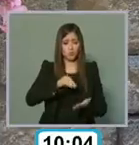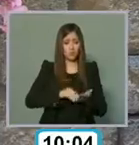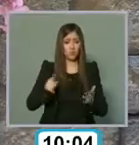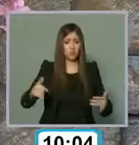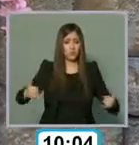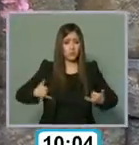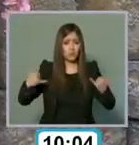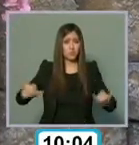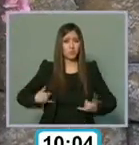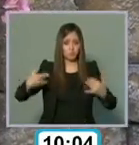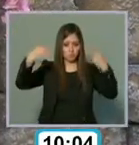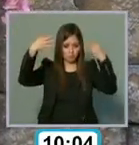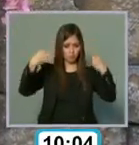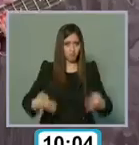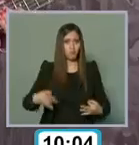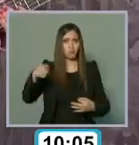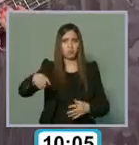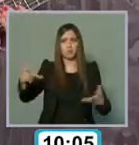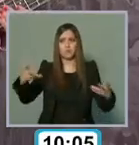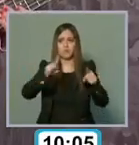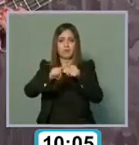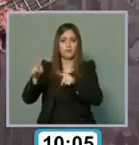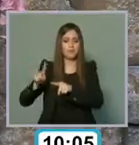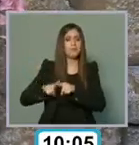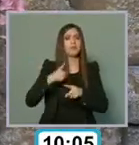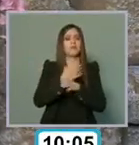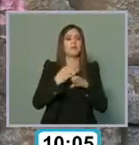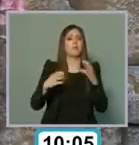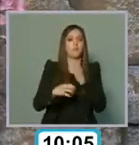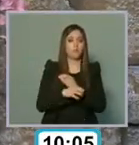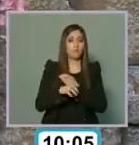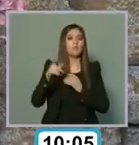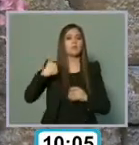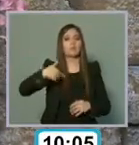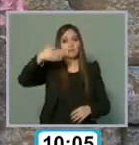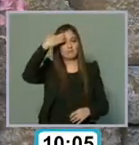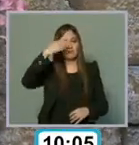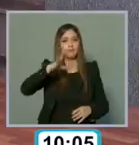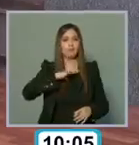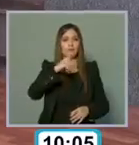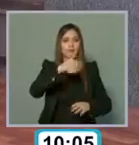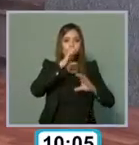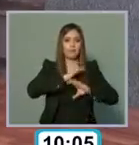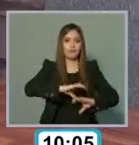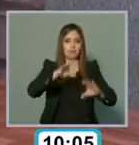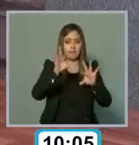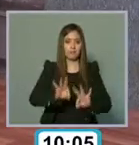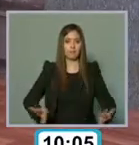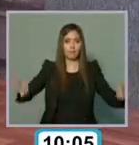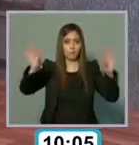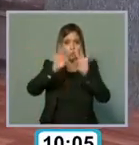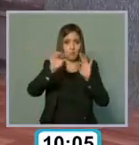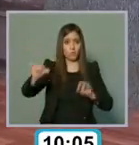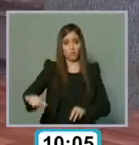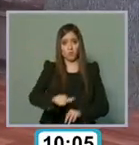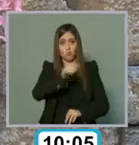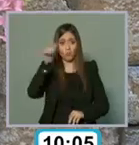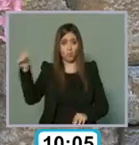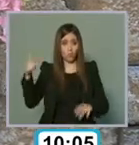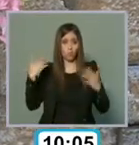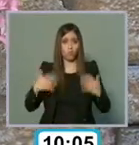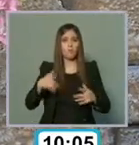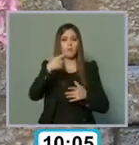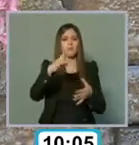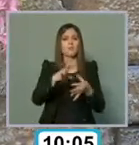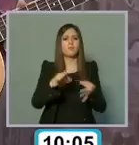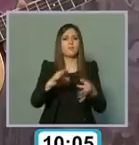una sensei en todo lo que haces. Y bueno, sabemos que tienes grandes temas, que te los han grabado artistas muy importantes. Cuéntale